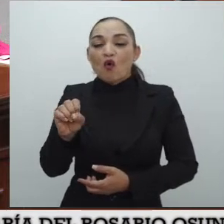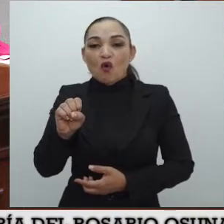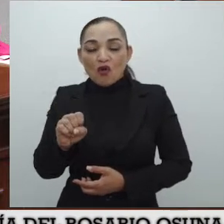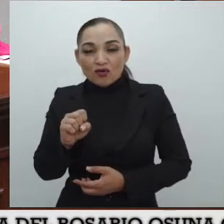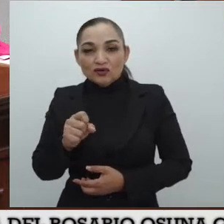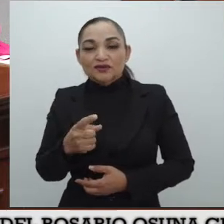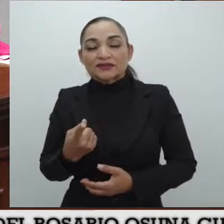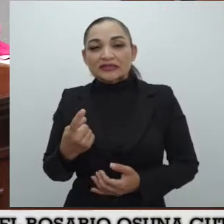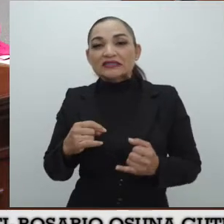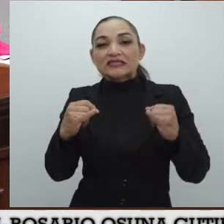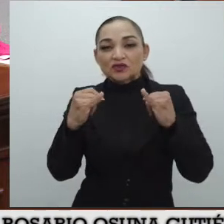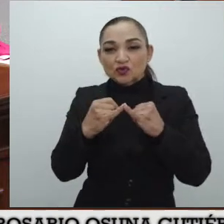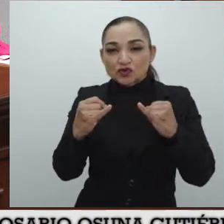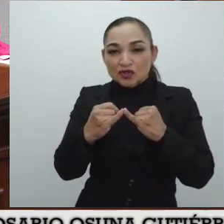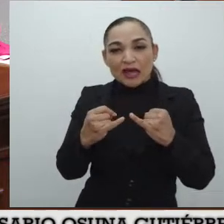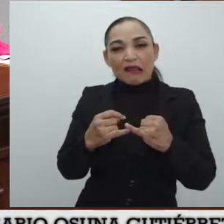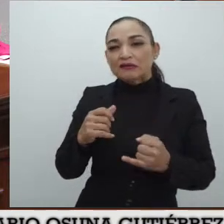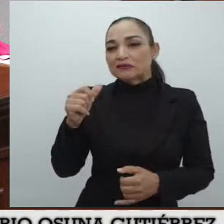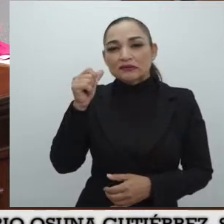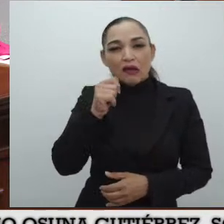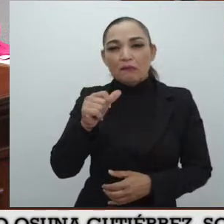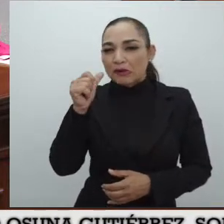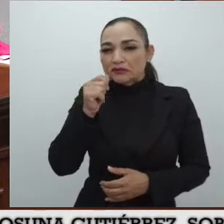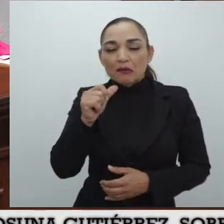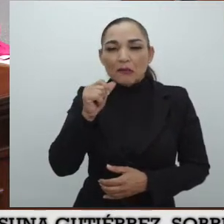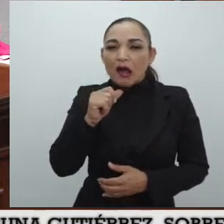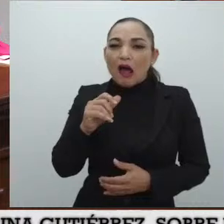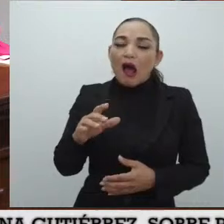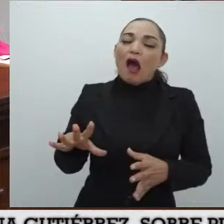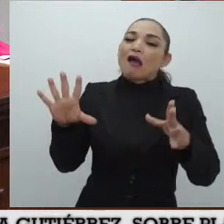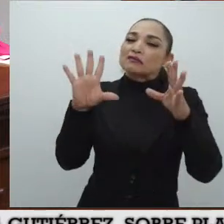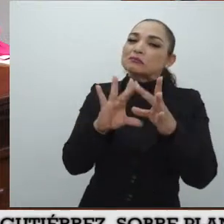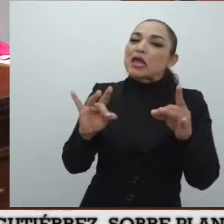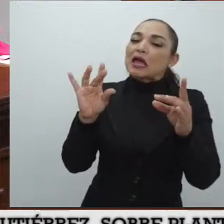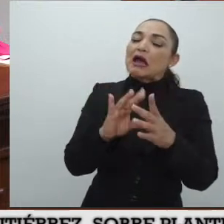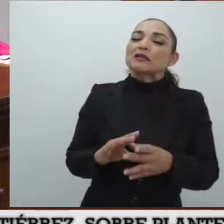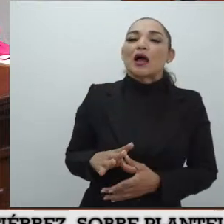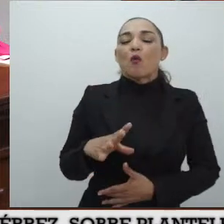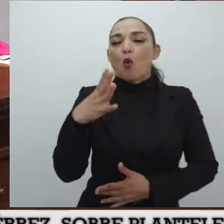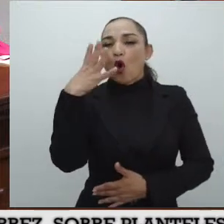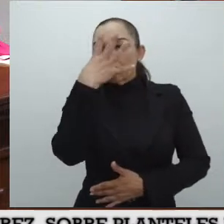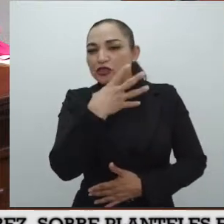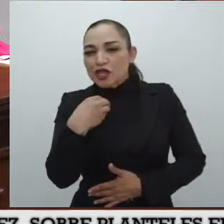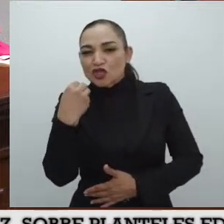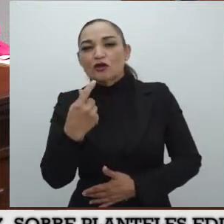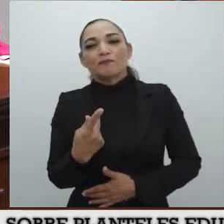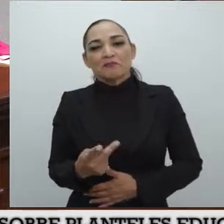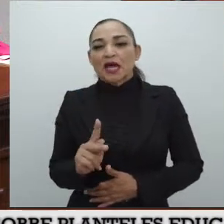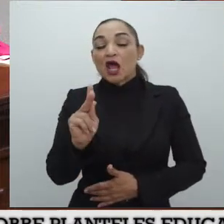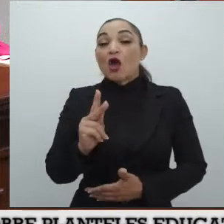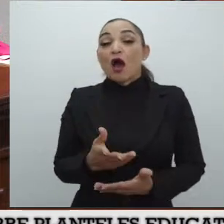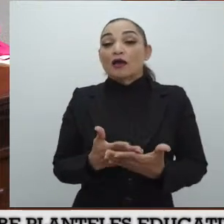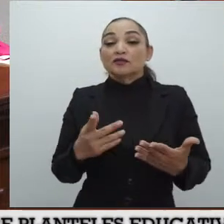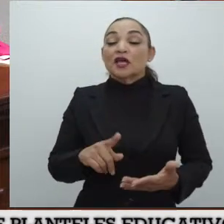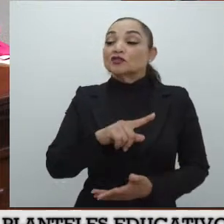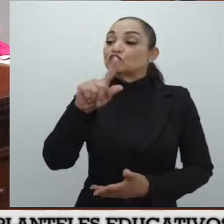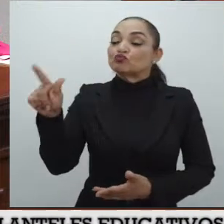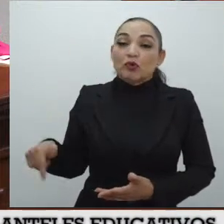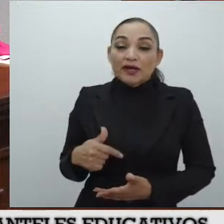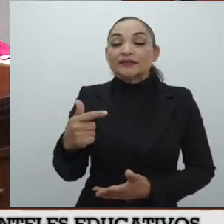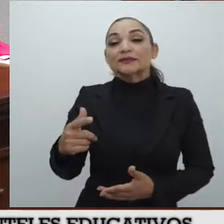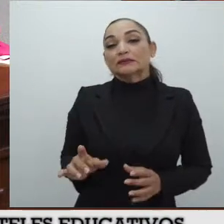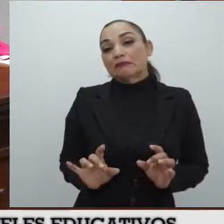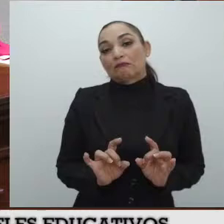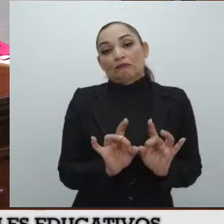los que te venden seguros siempre van y te plantean maravillas del seguro, pero la hora de que ocurre un evento